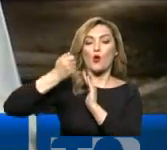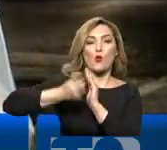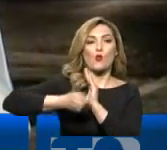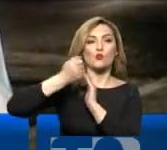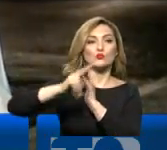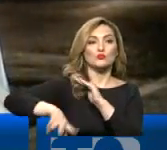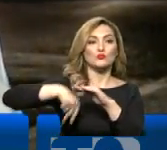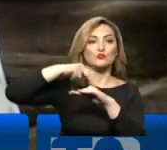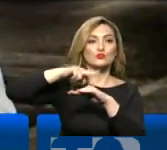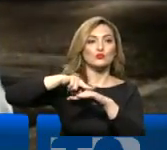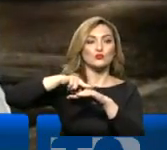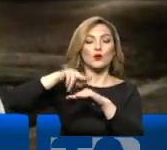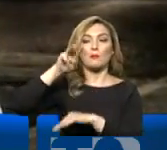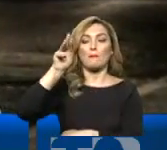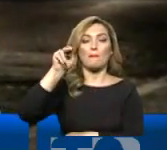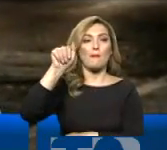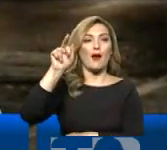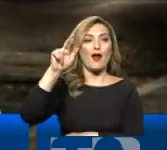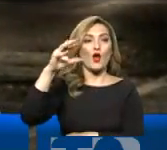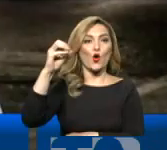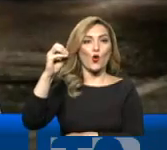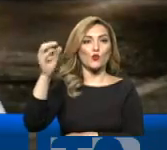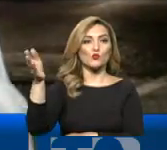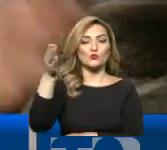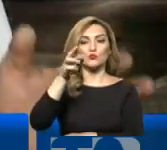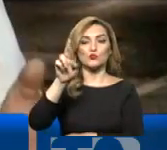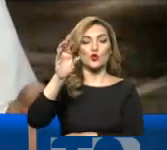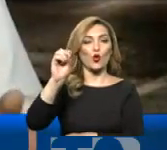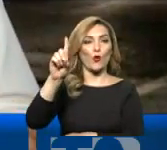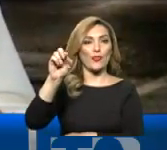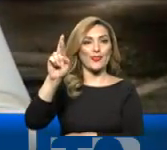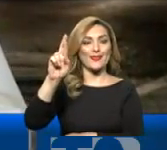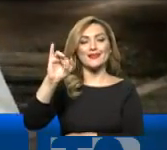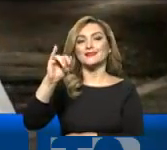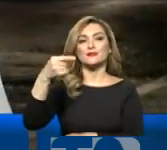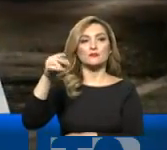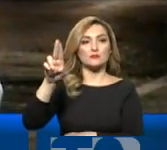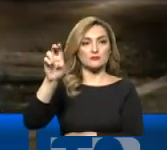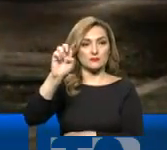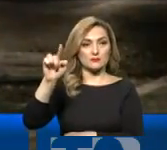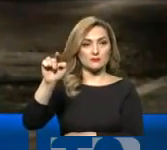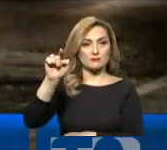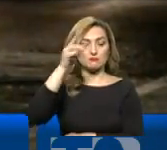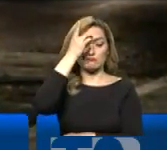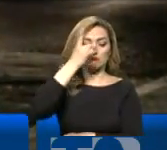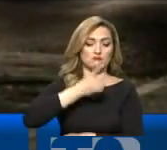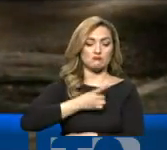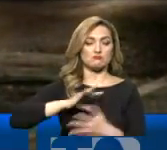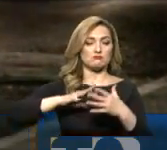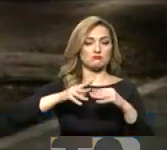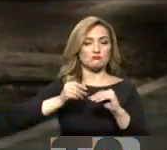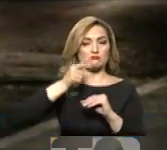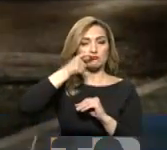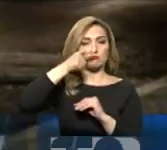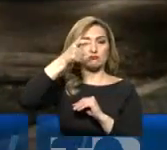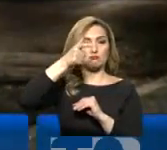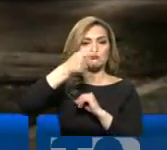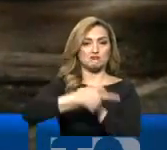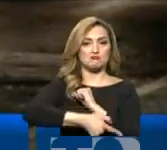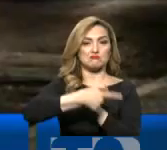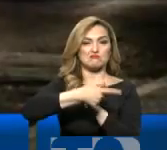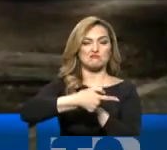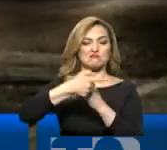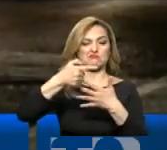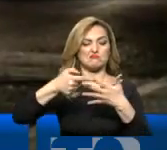Corte Nacional de Justicia, Marco Rodríguez, quien deberá resolver sobre el pedido de fiscalía de formular cargos en contra de los